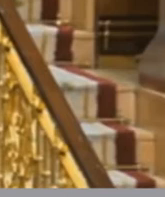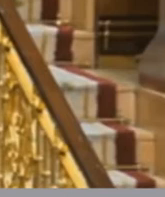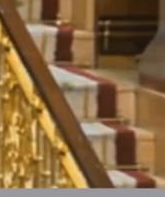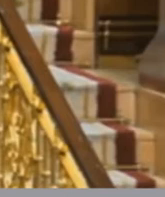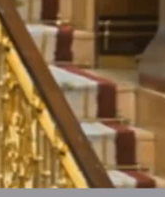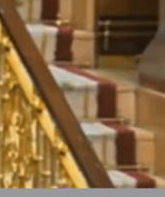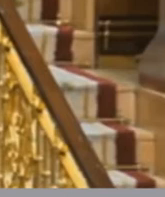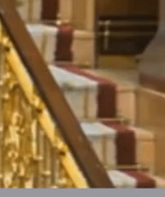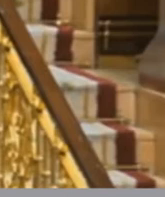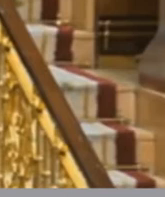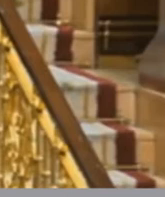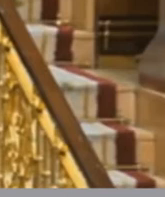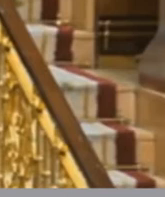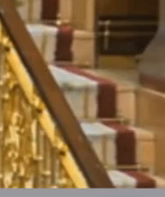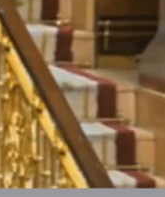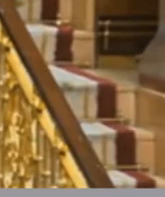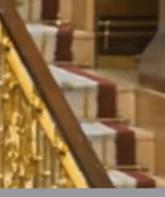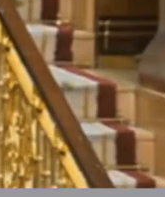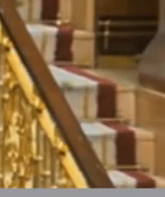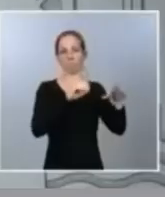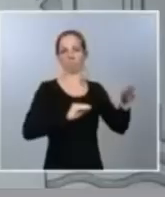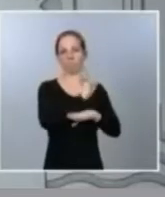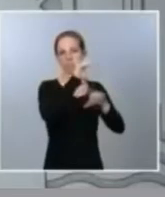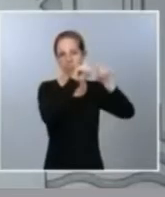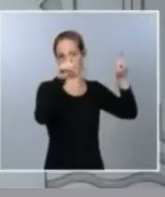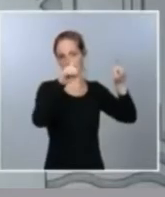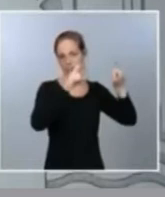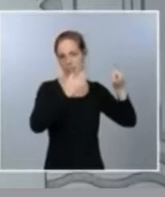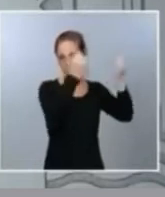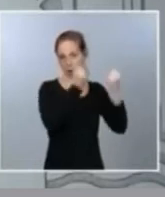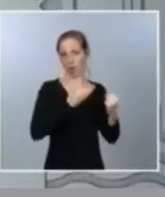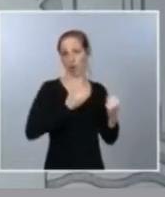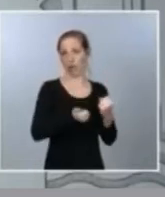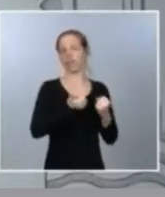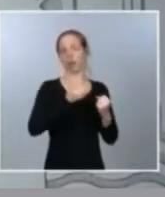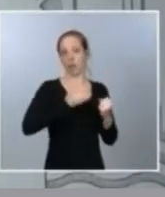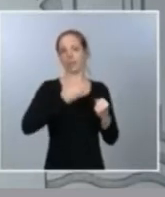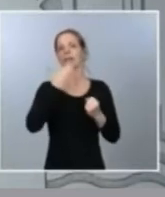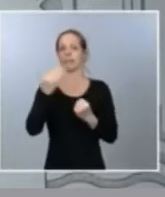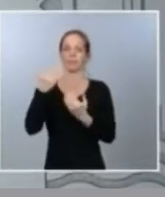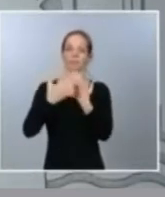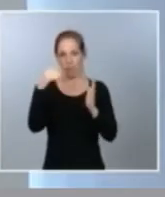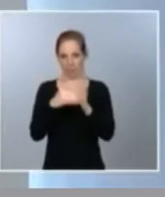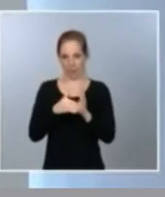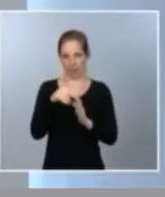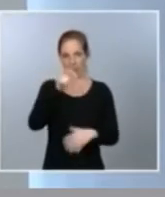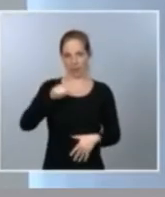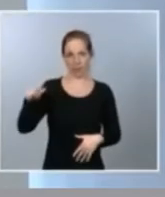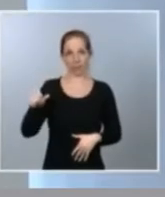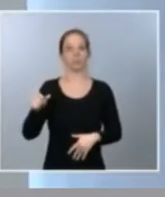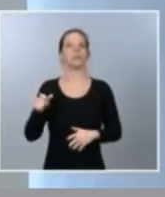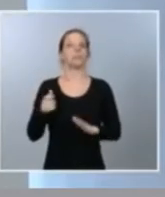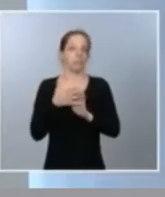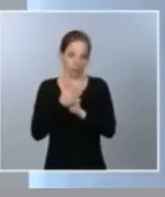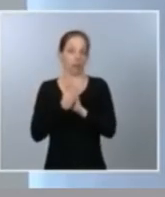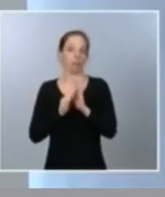el presidente al gobierno pedro sánchez nombraba ayer martes a la canarias carolina darias como nueva ministra de sanidad en sustitución de salvador y ya